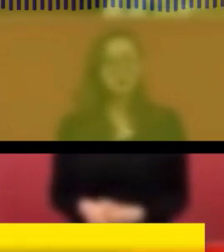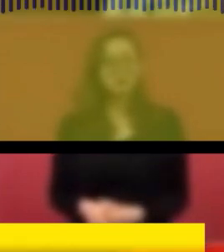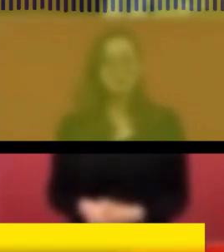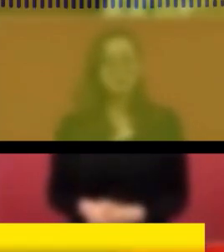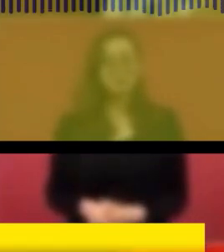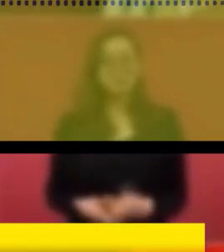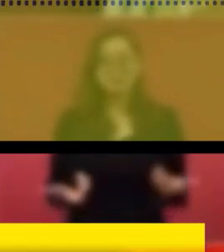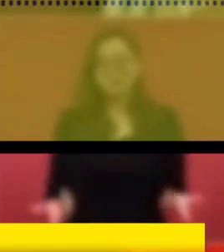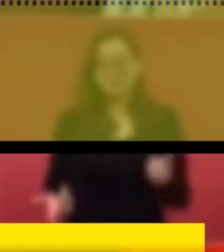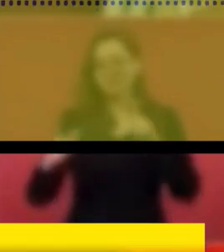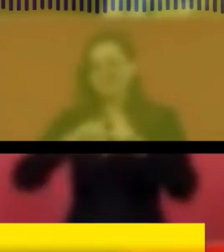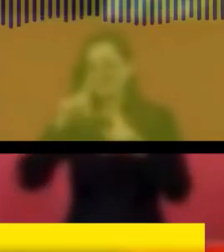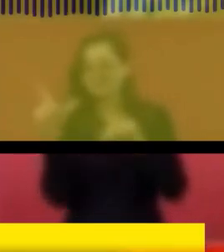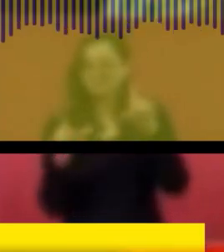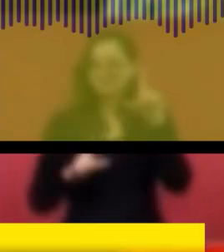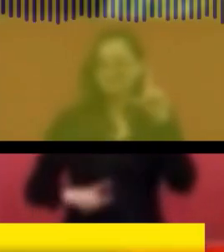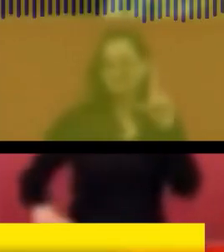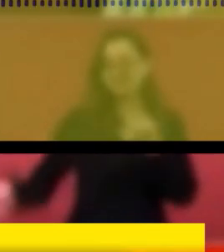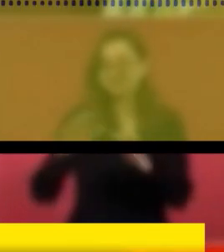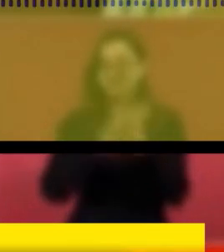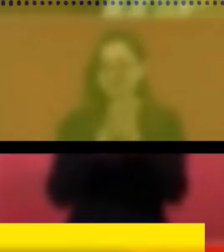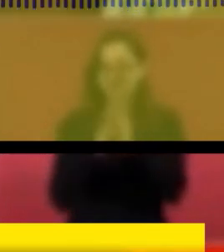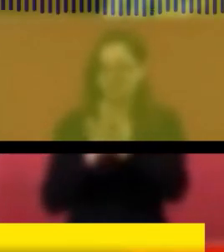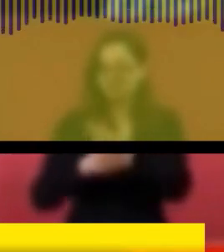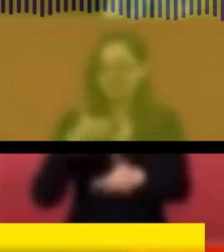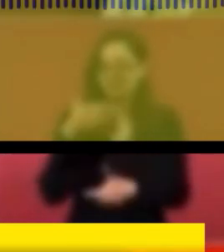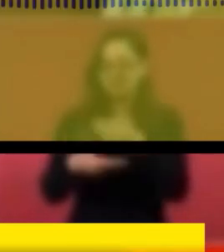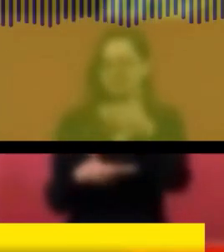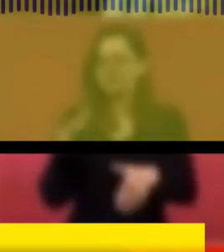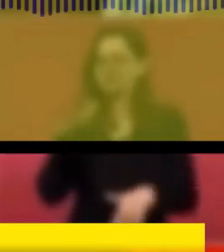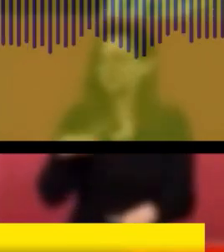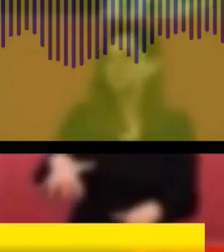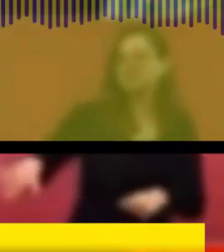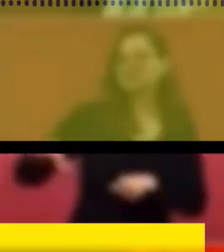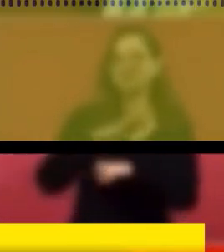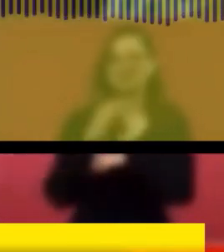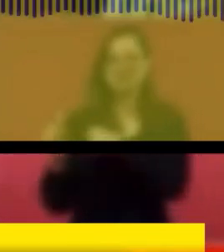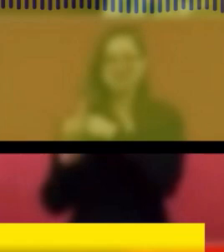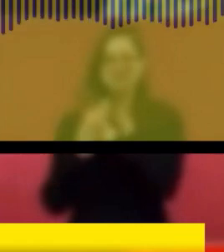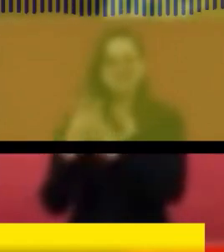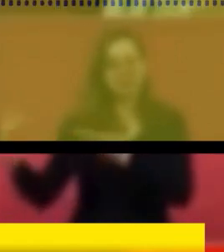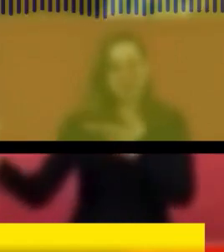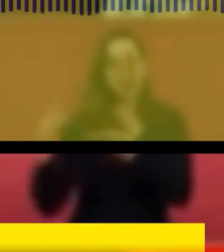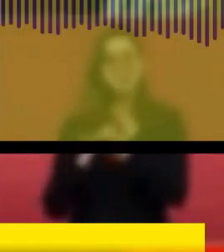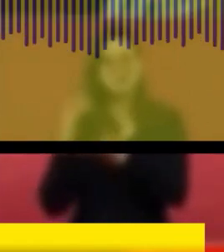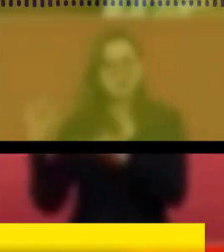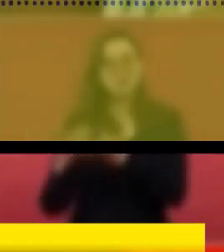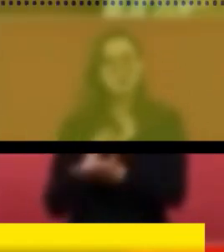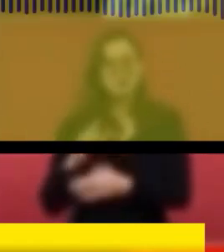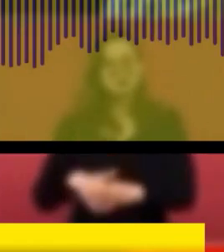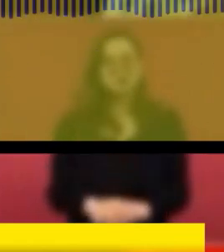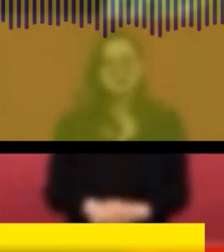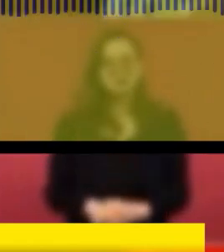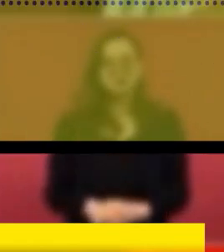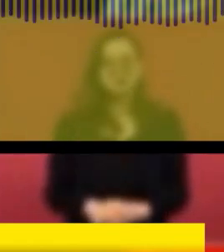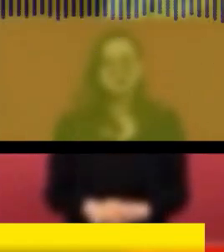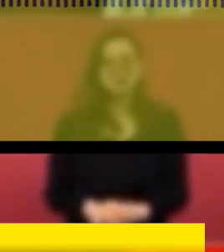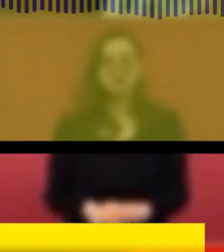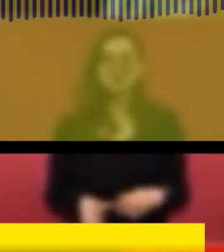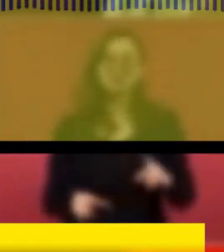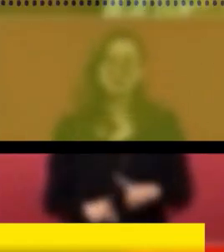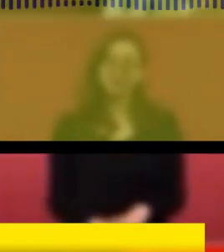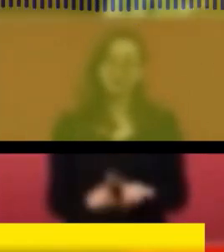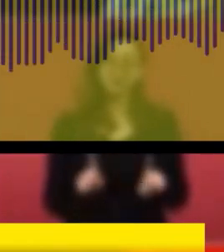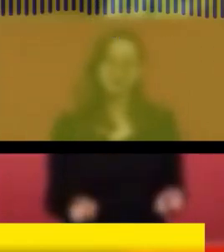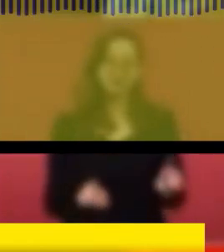usted cómo se parecen, doctor Fernando, es que es una cosa casi que calcada. Se habla de la transferencia anual en efectivo que se le hace a los más